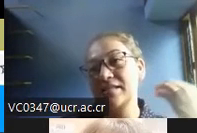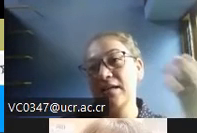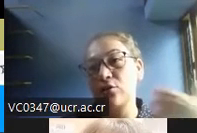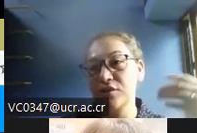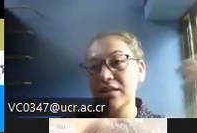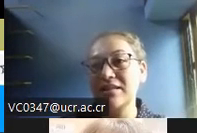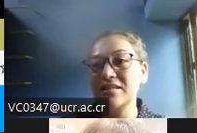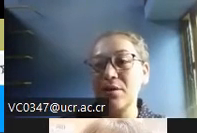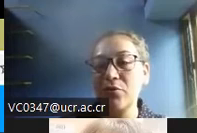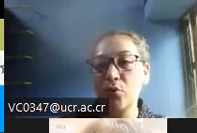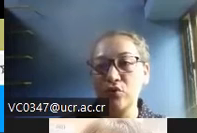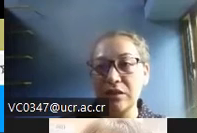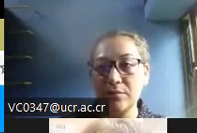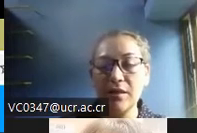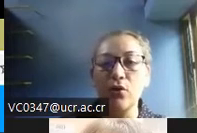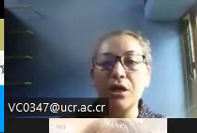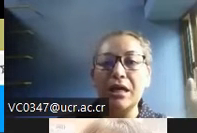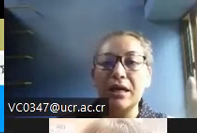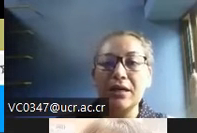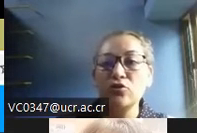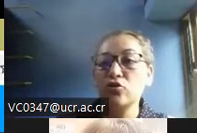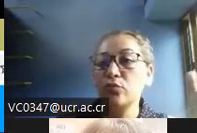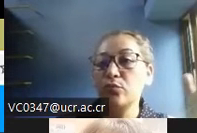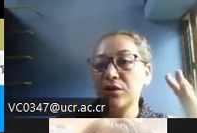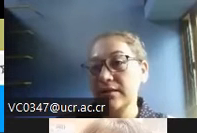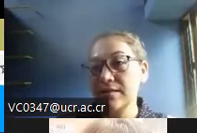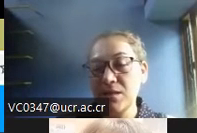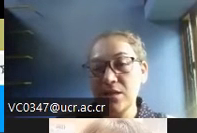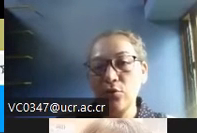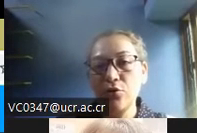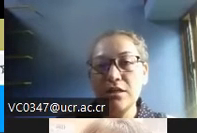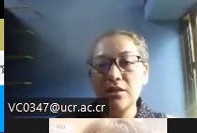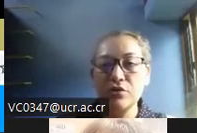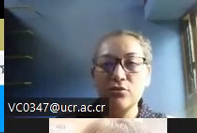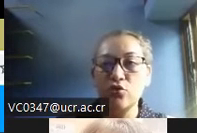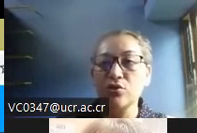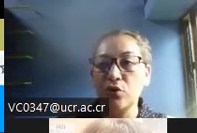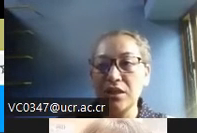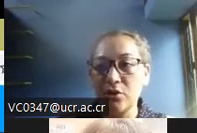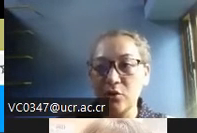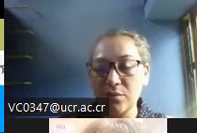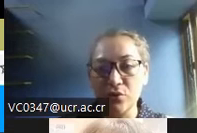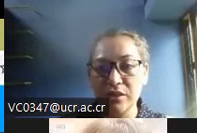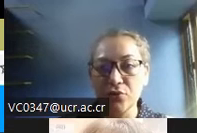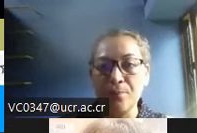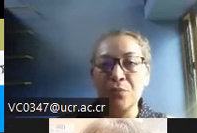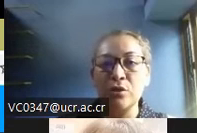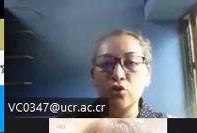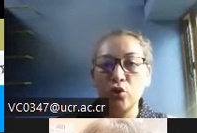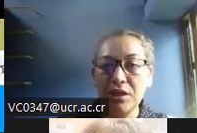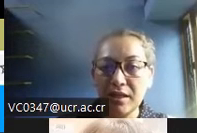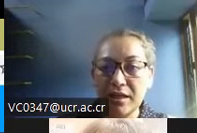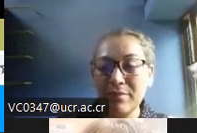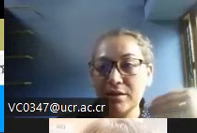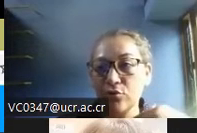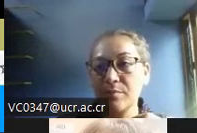pantallita que dice que el docente es quien va a reproducir el video. Esto porque es una clase en vivo y entonces yo estoy guiando este proceso.